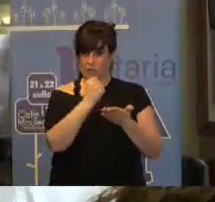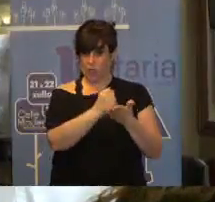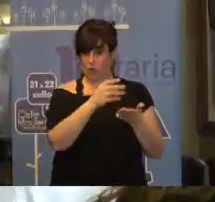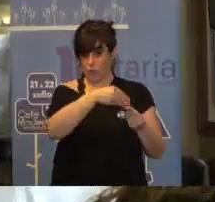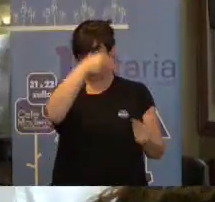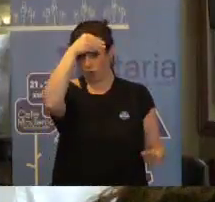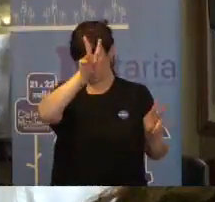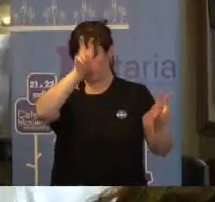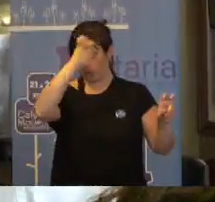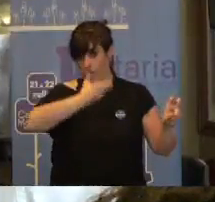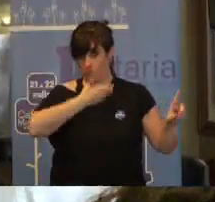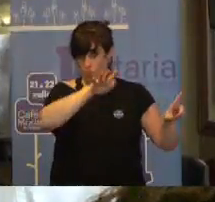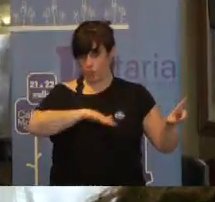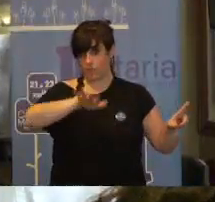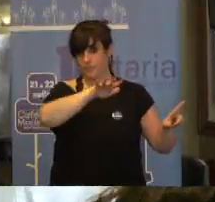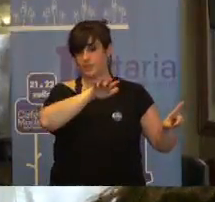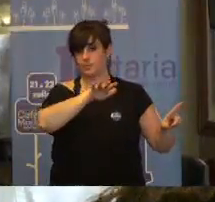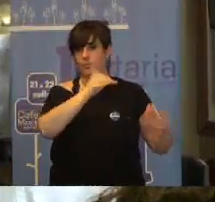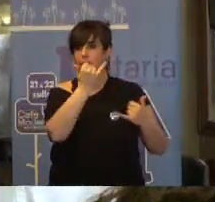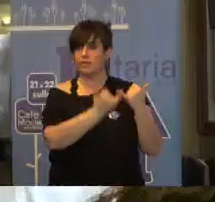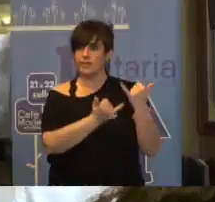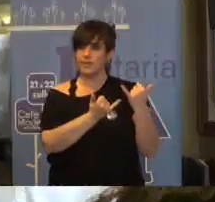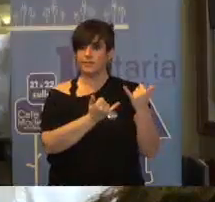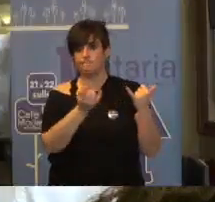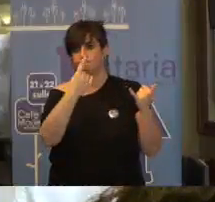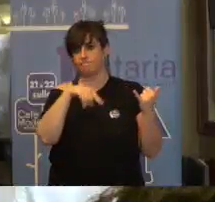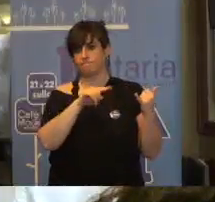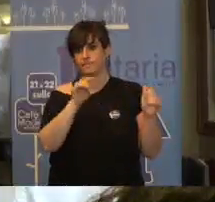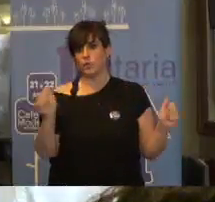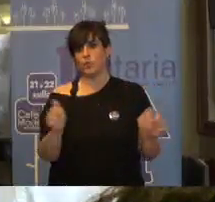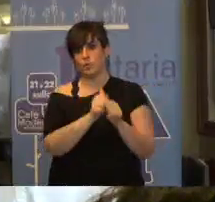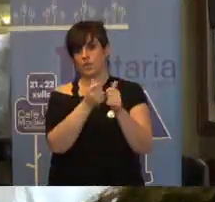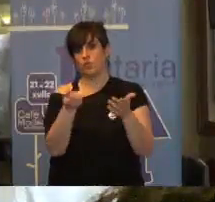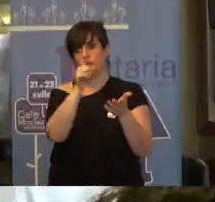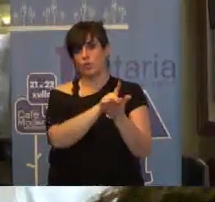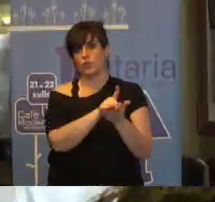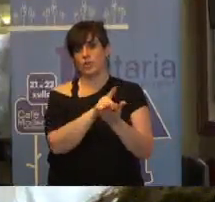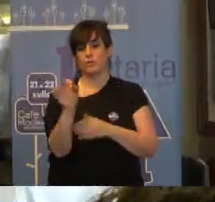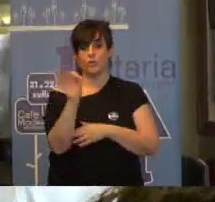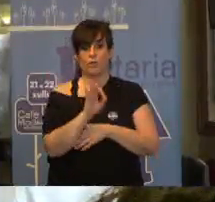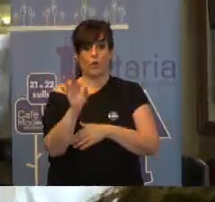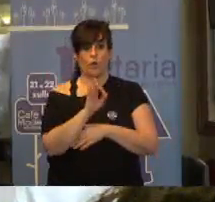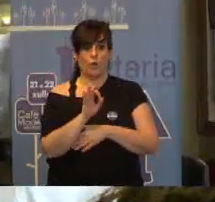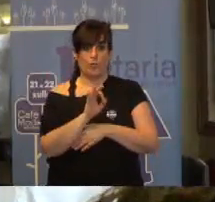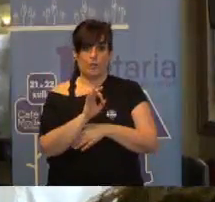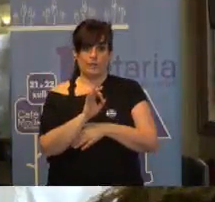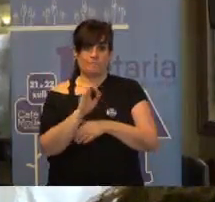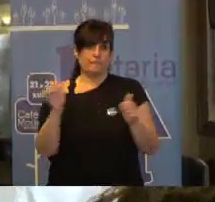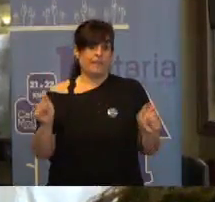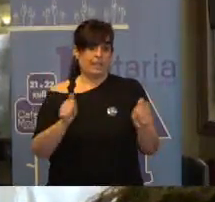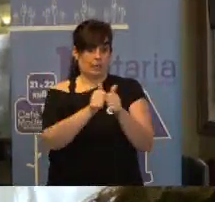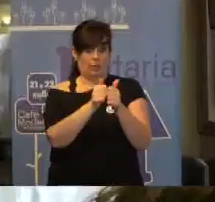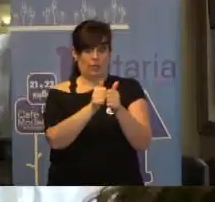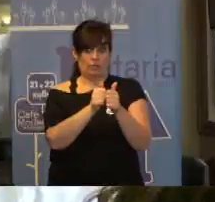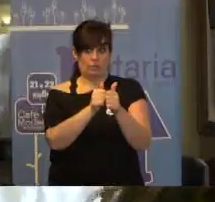municipalismo, volver a xuntarnos e a facer encontros como os que se fixeron